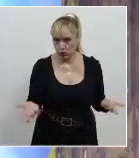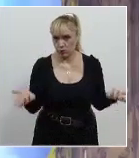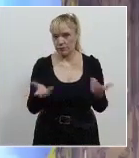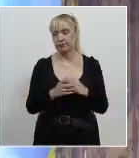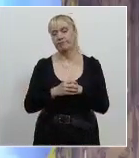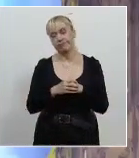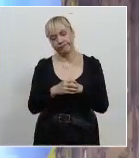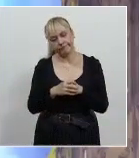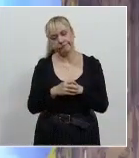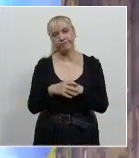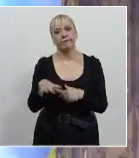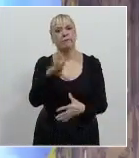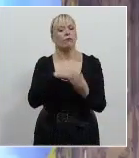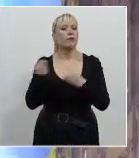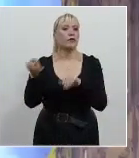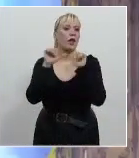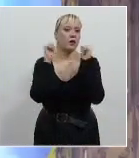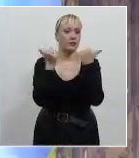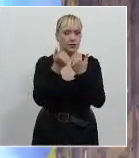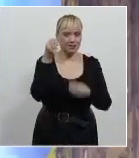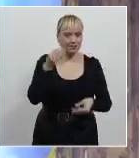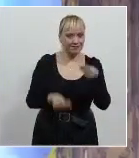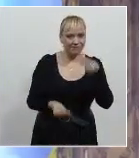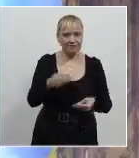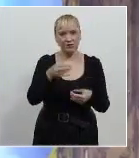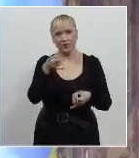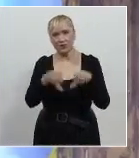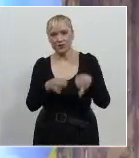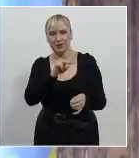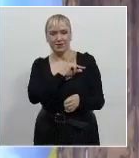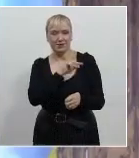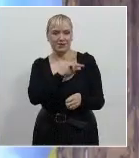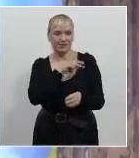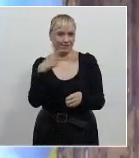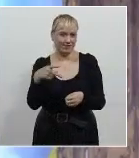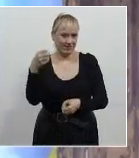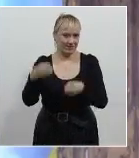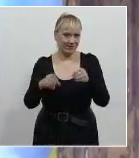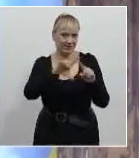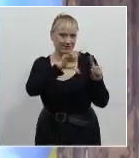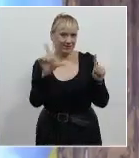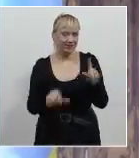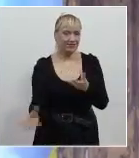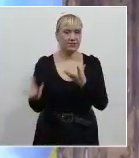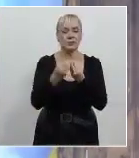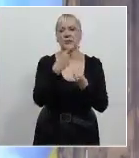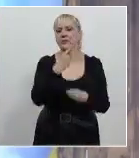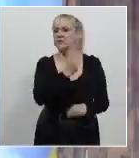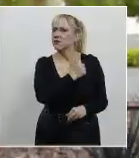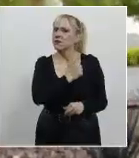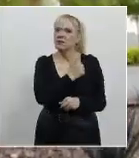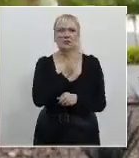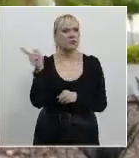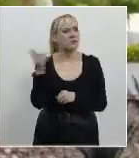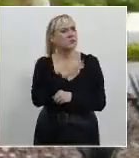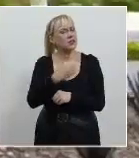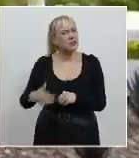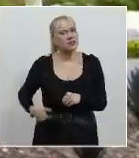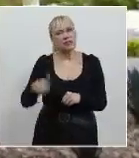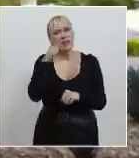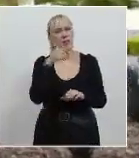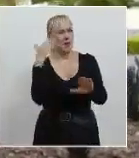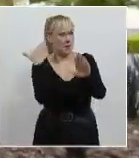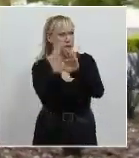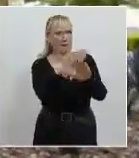Al respecto, la Asociación de Magistrados de Circuito y Jueces de Distrito del Poder Judicial Federal lamentaron los constantes ataques del presidente